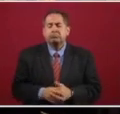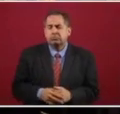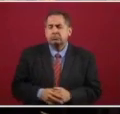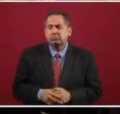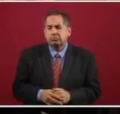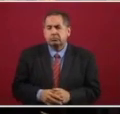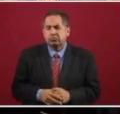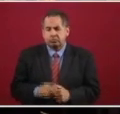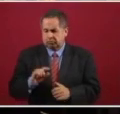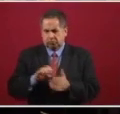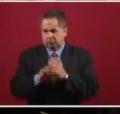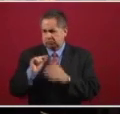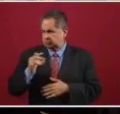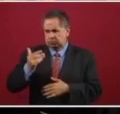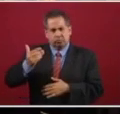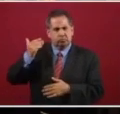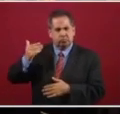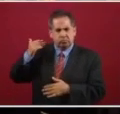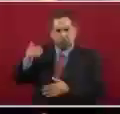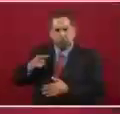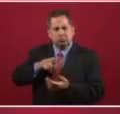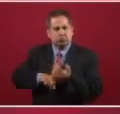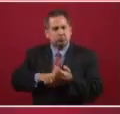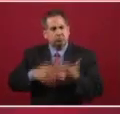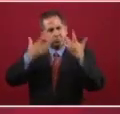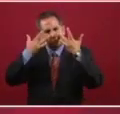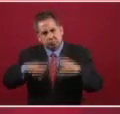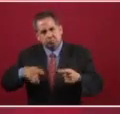como pasó ahora que renunció